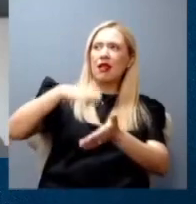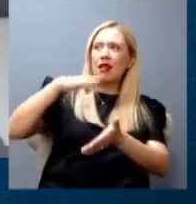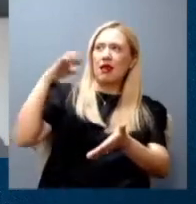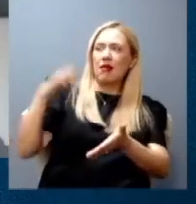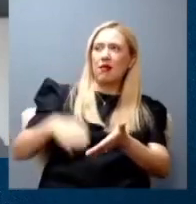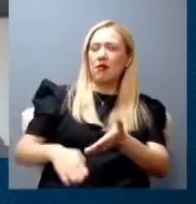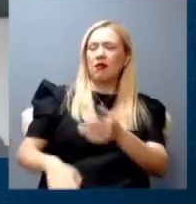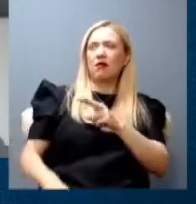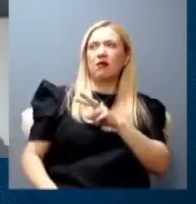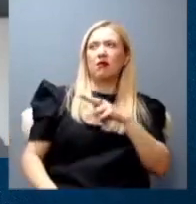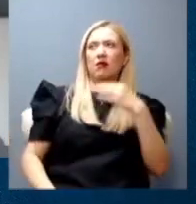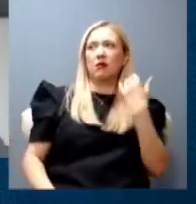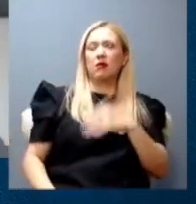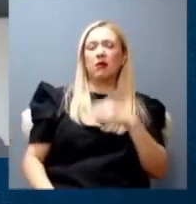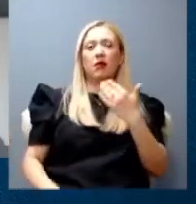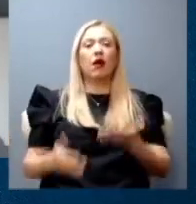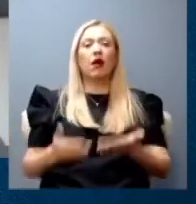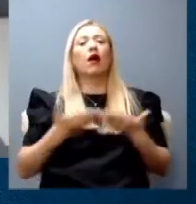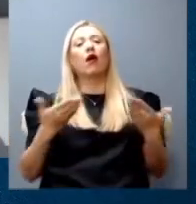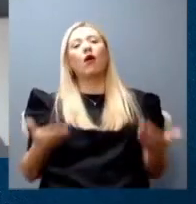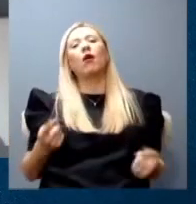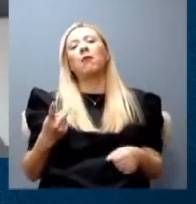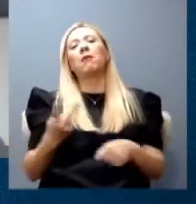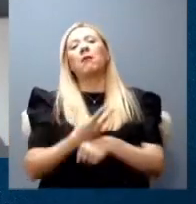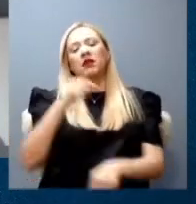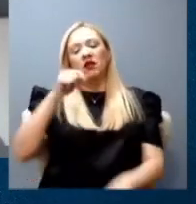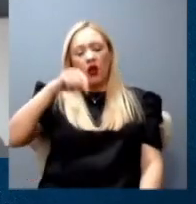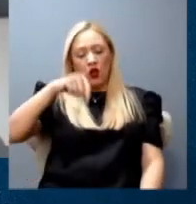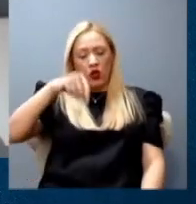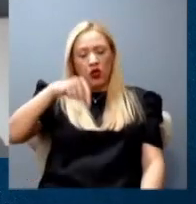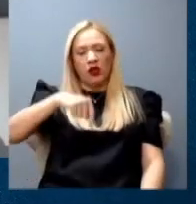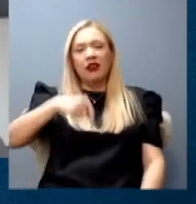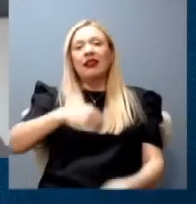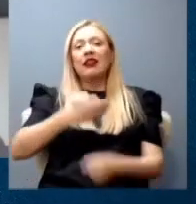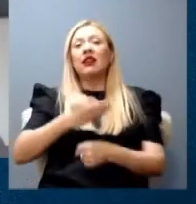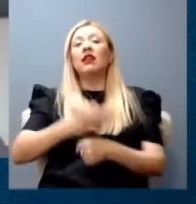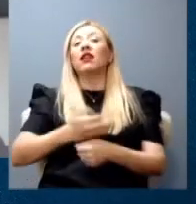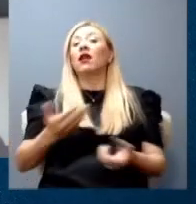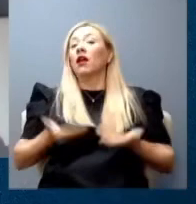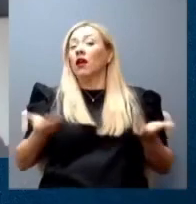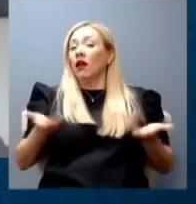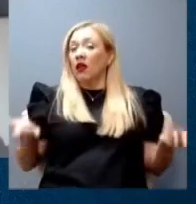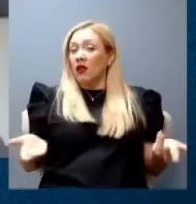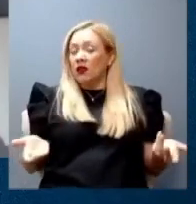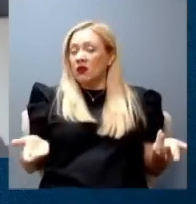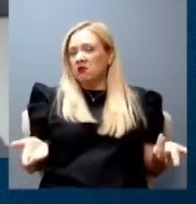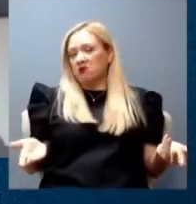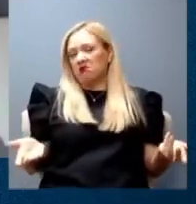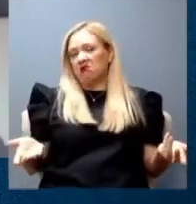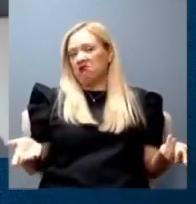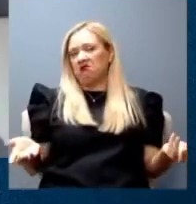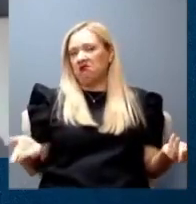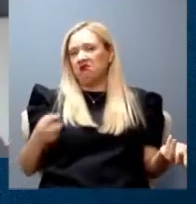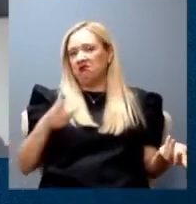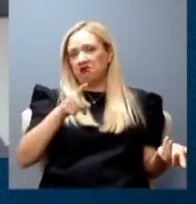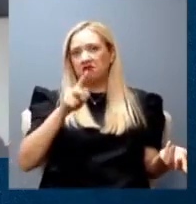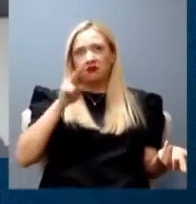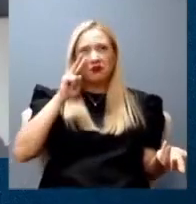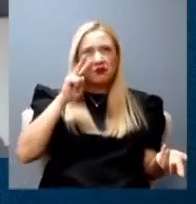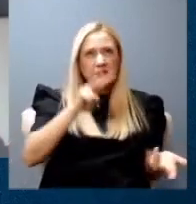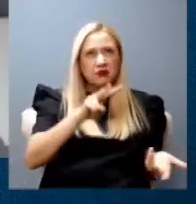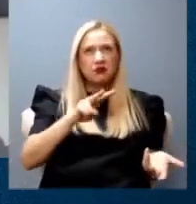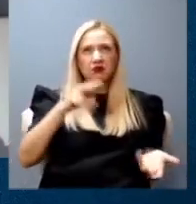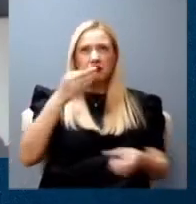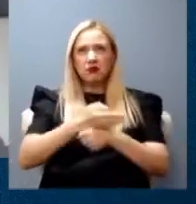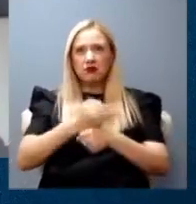yo, desafiado por la realidad. O sea, ya hoy no es tan fácil identificar esas